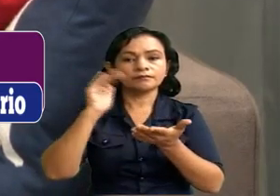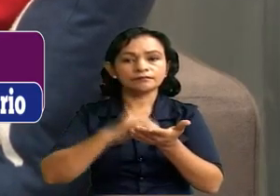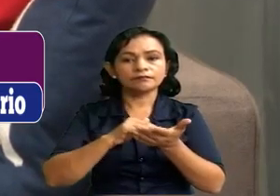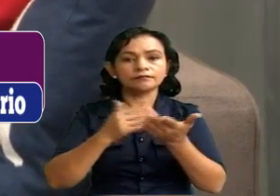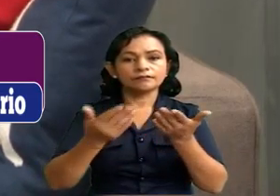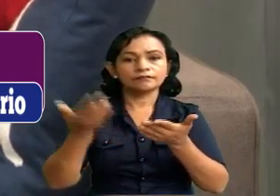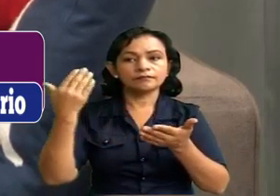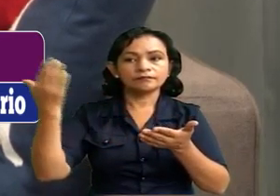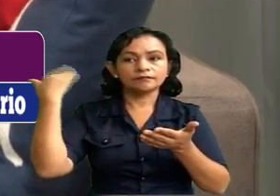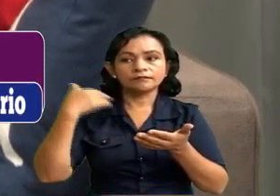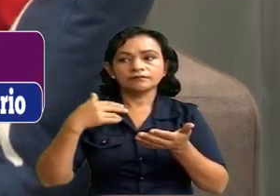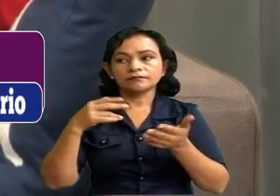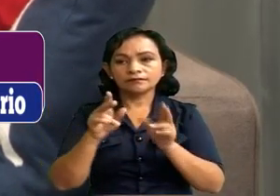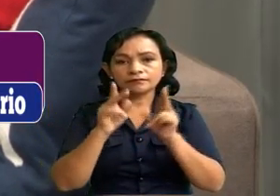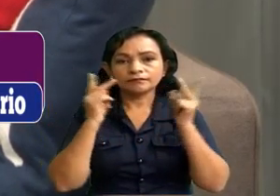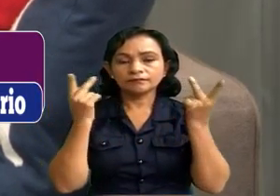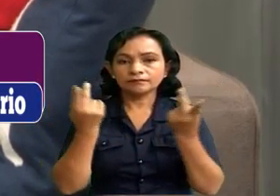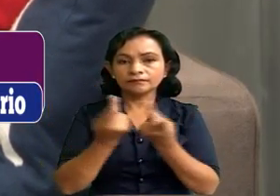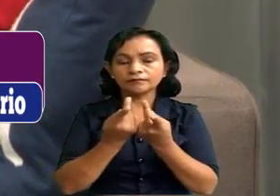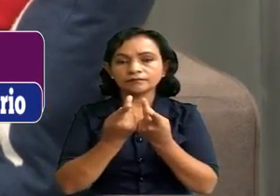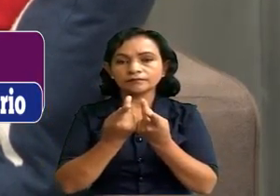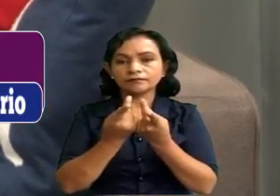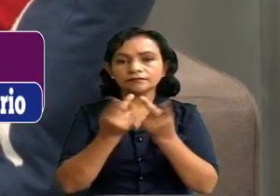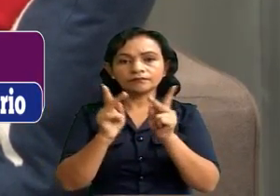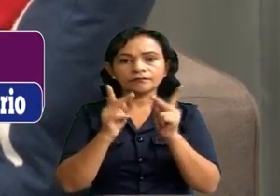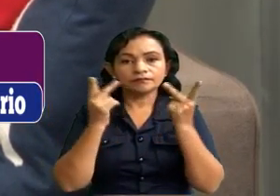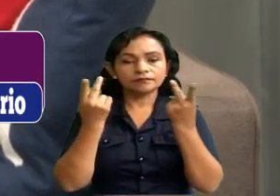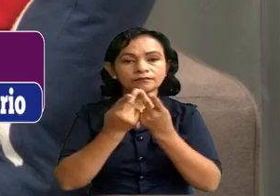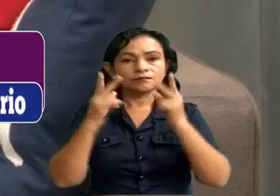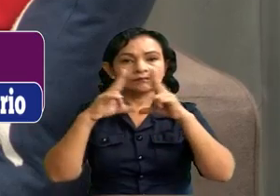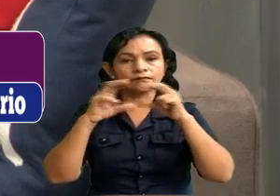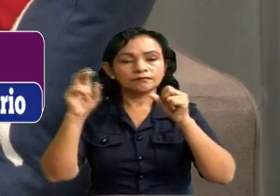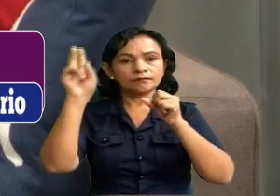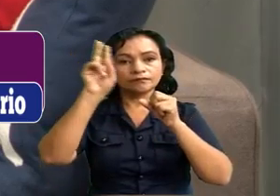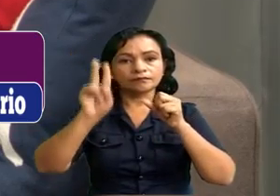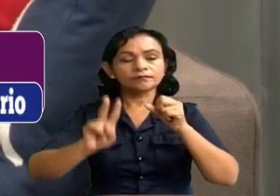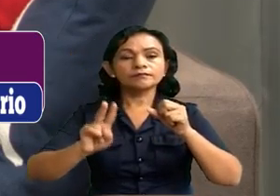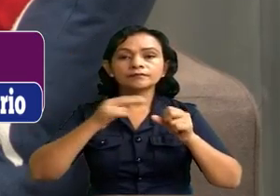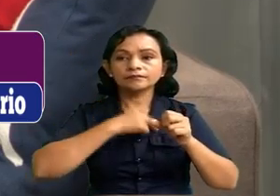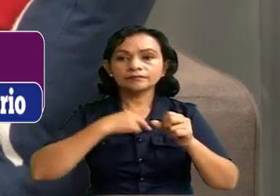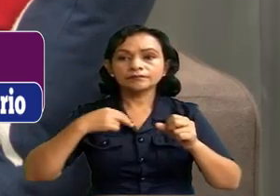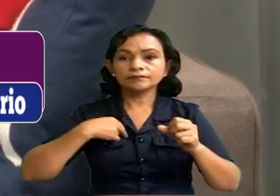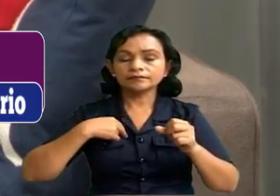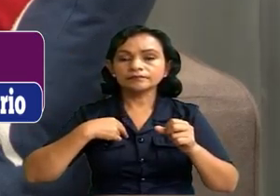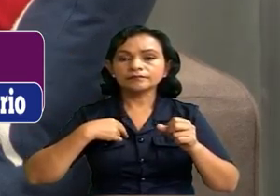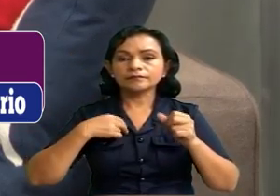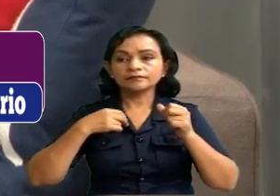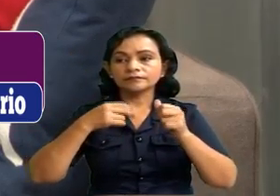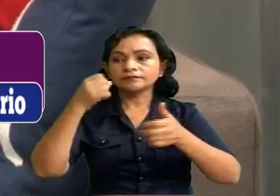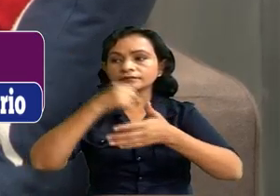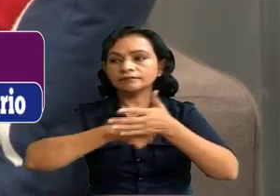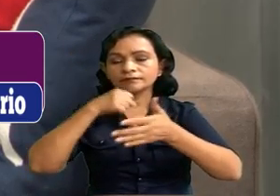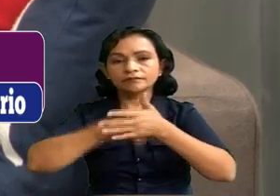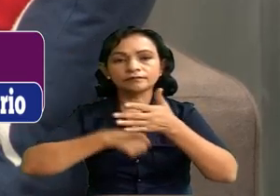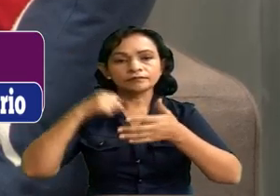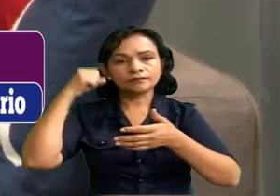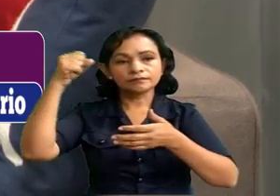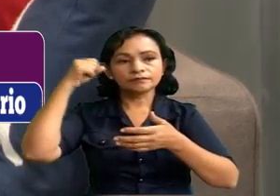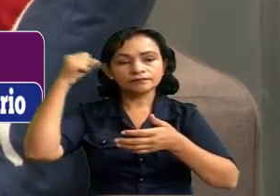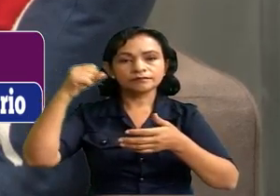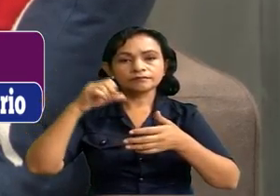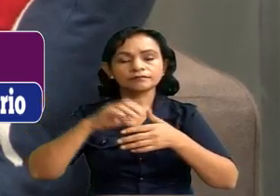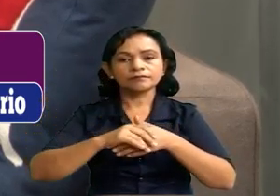pasado. Y el pueblo y los pueblos de Nicaragua y el pueblo de Venezuela estamos destinados a luchar y a vencer. Y